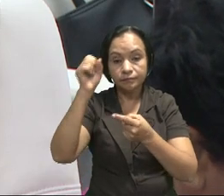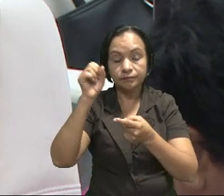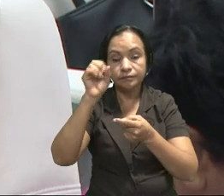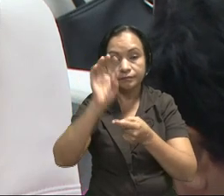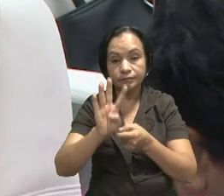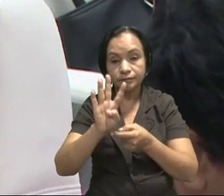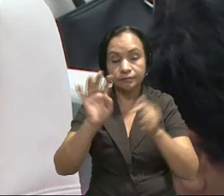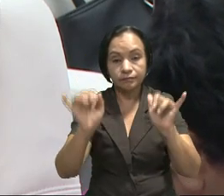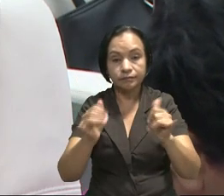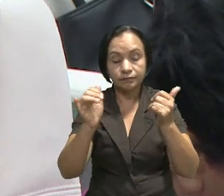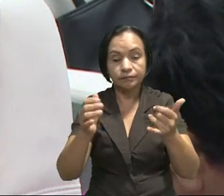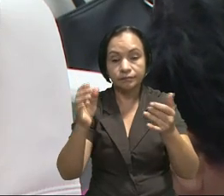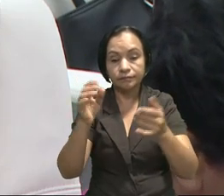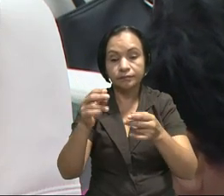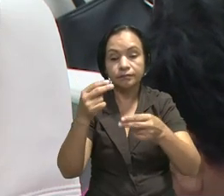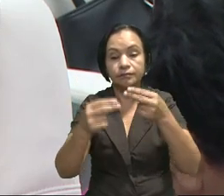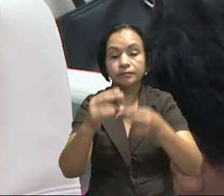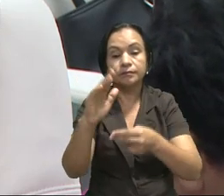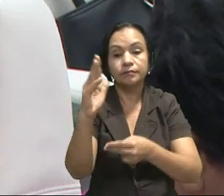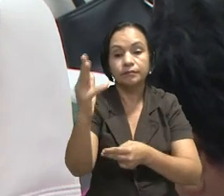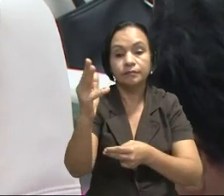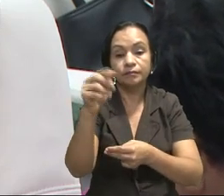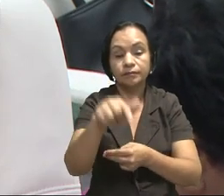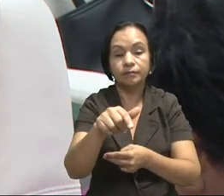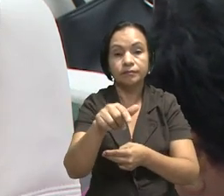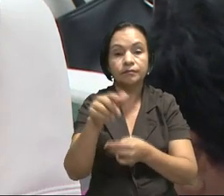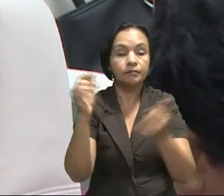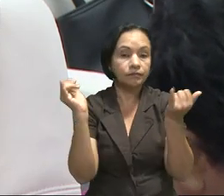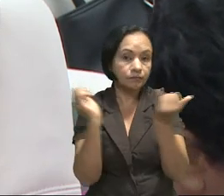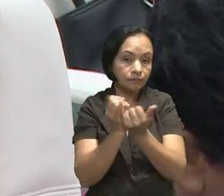cuarto torneo de bola 9. De igual forma,